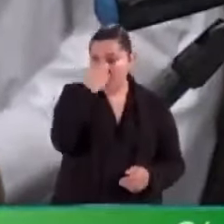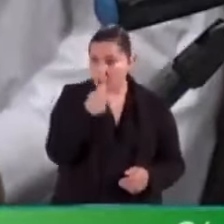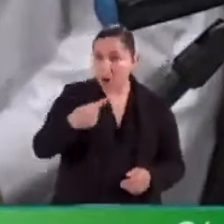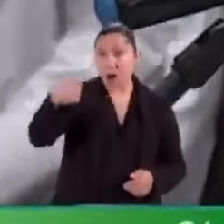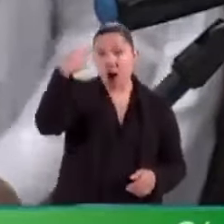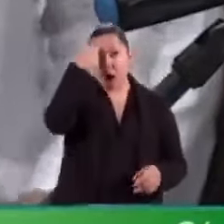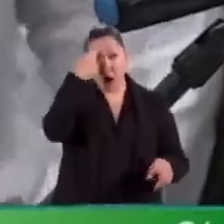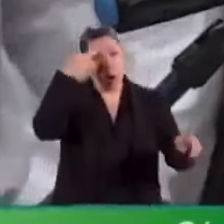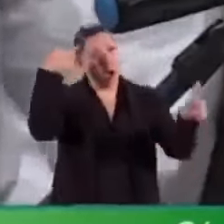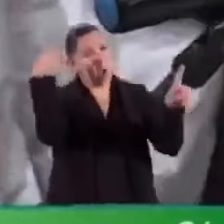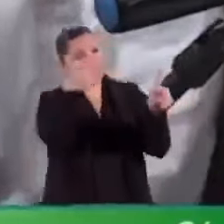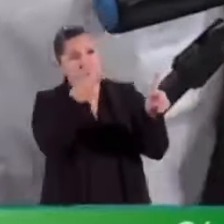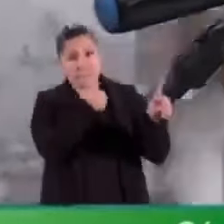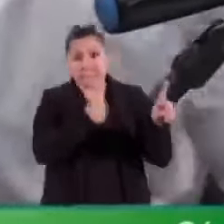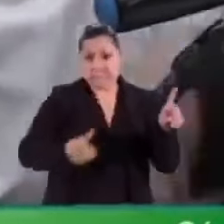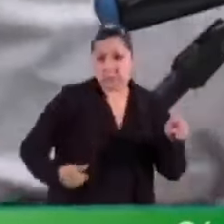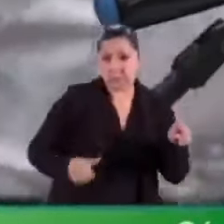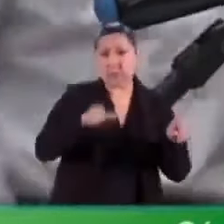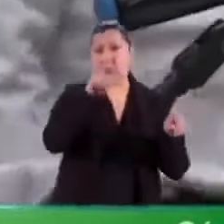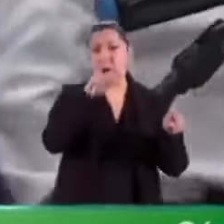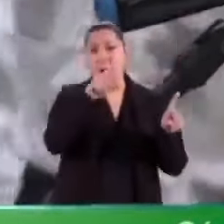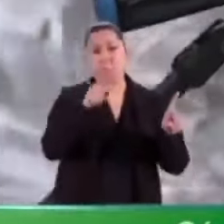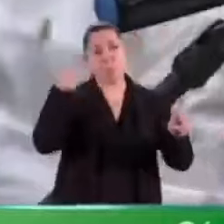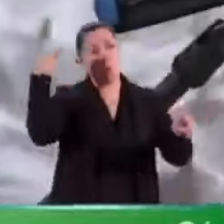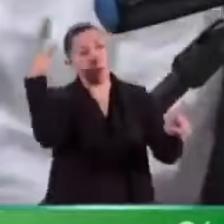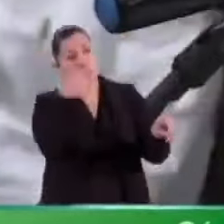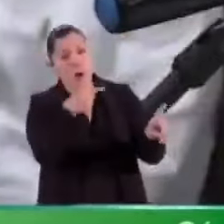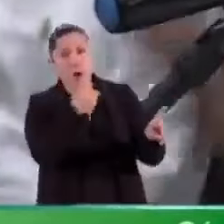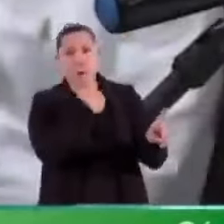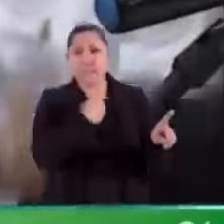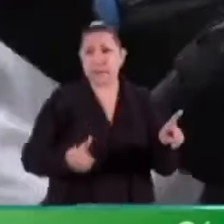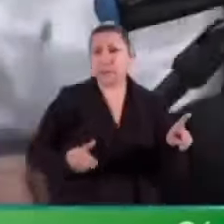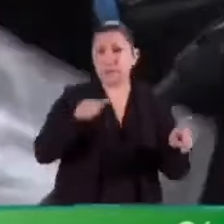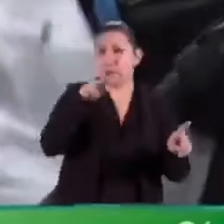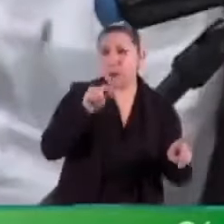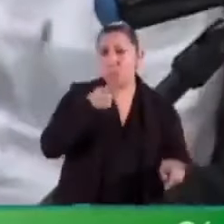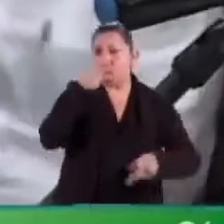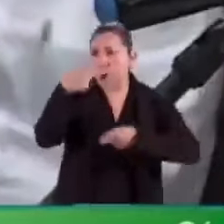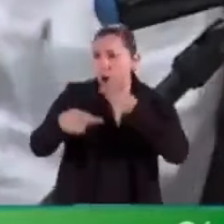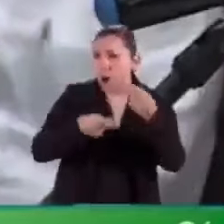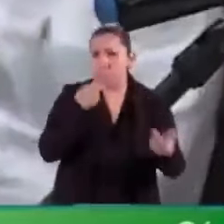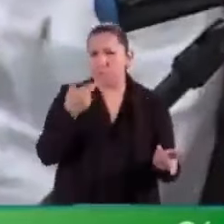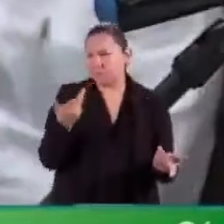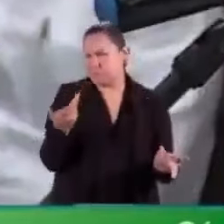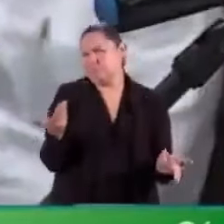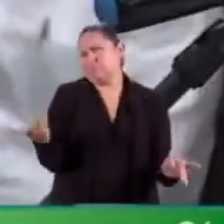dicho sea de paso, es el mejor presidente que ha tenido en la historia de nuestro país.